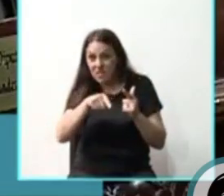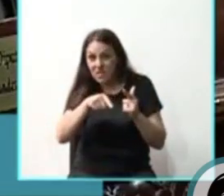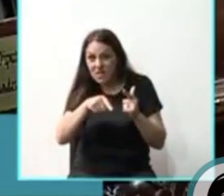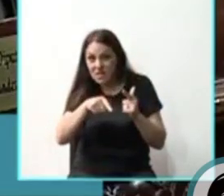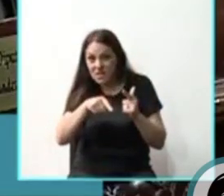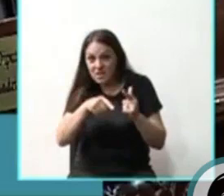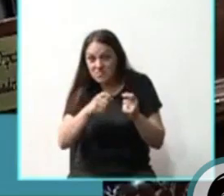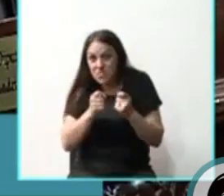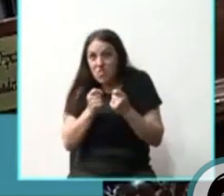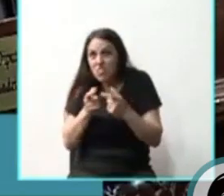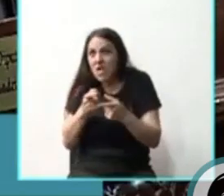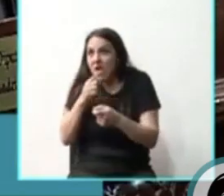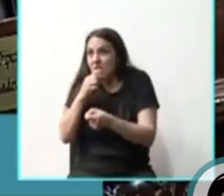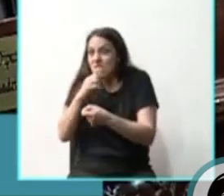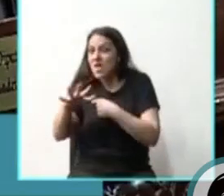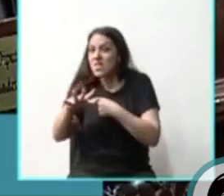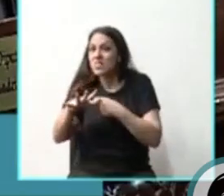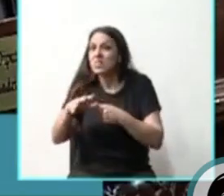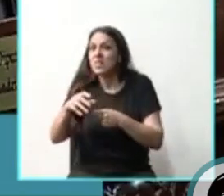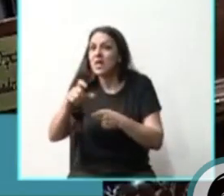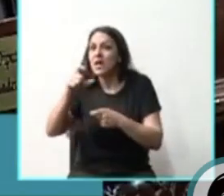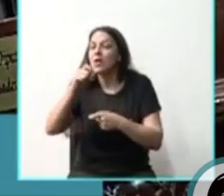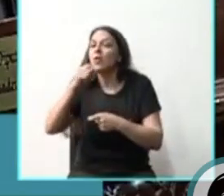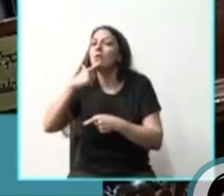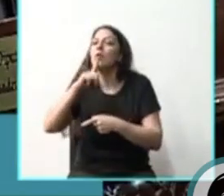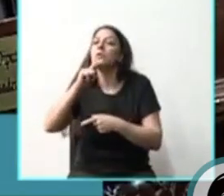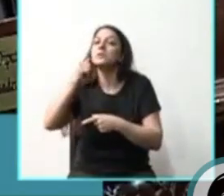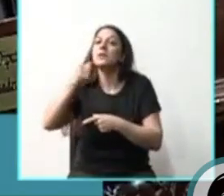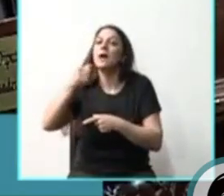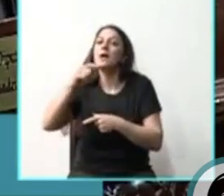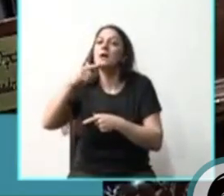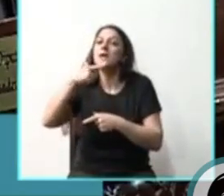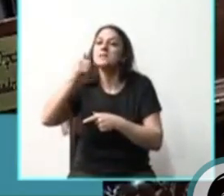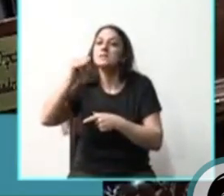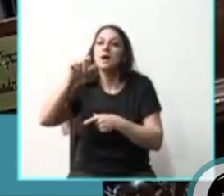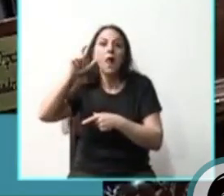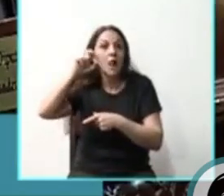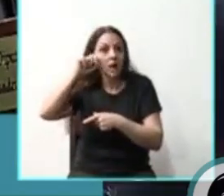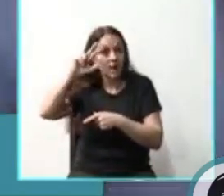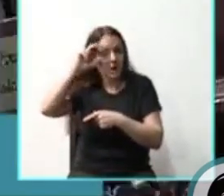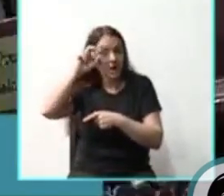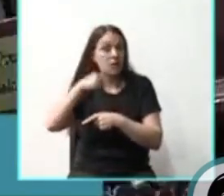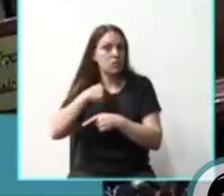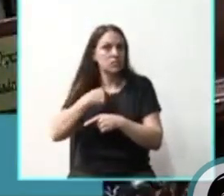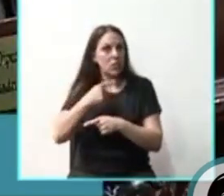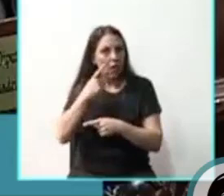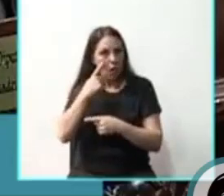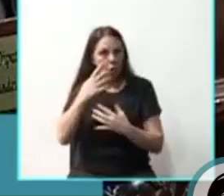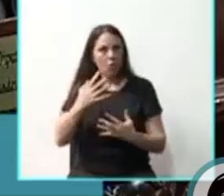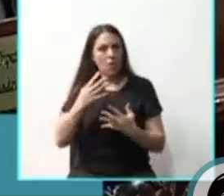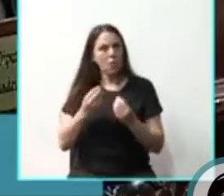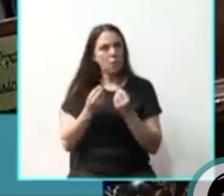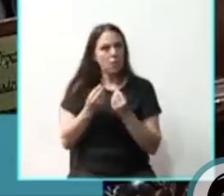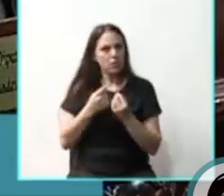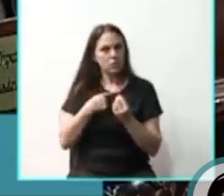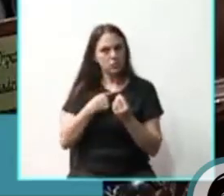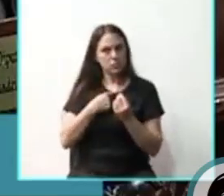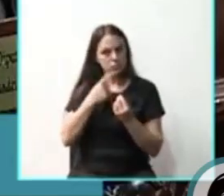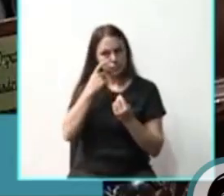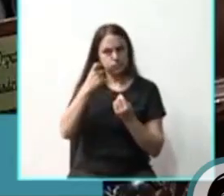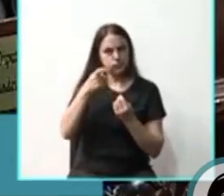costa salieron y me asombro porque yo tengo entendido que esta diputada